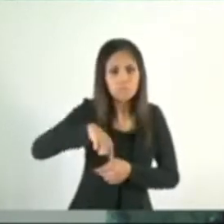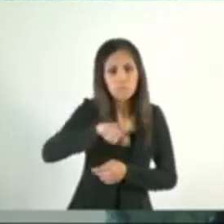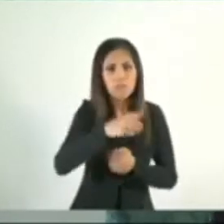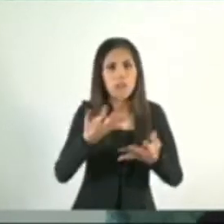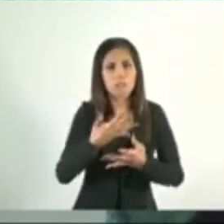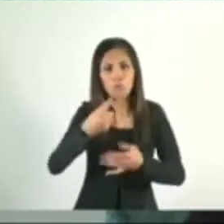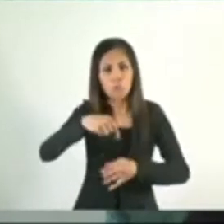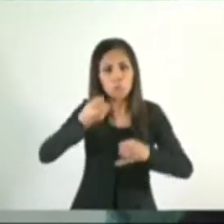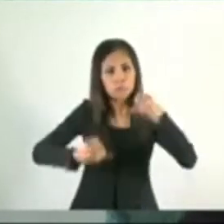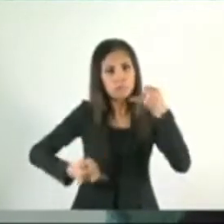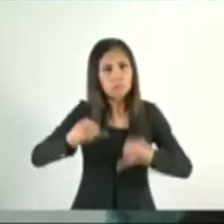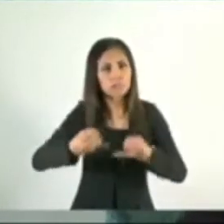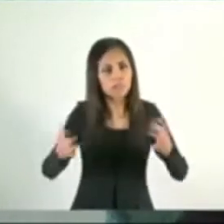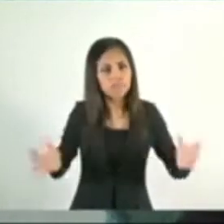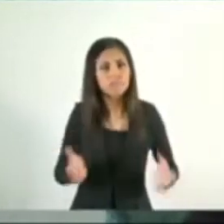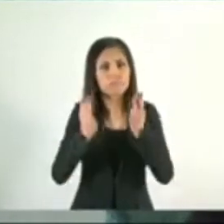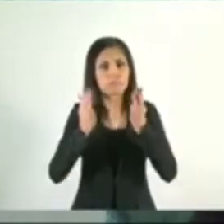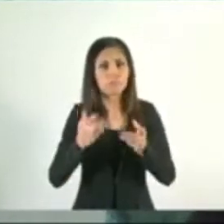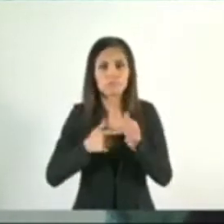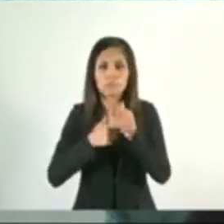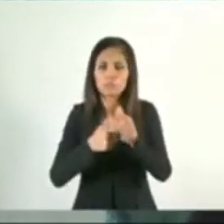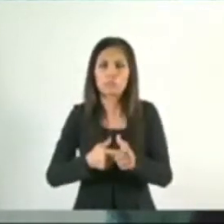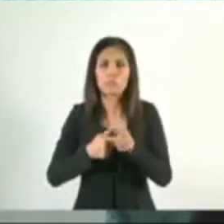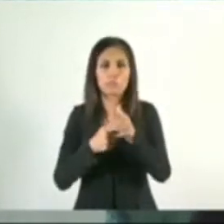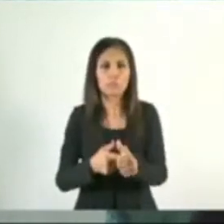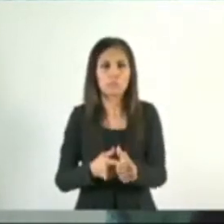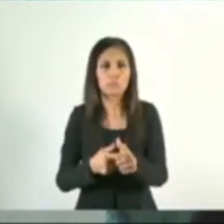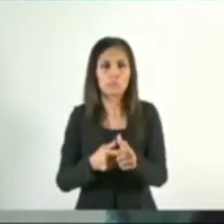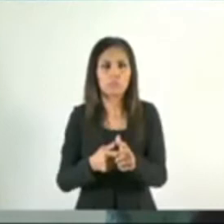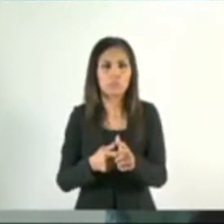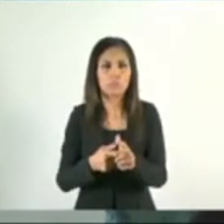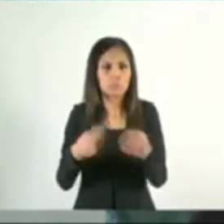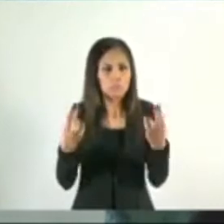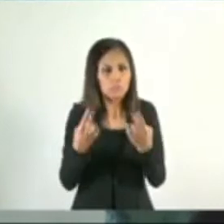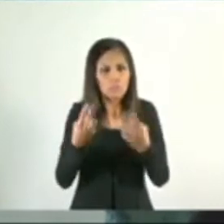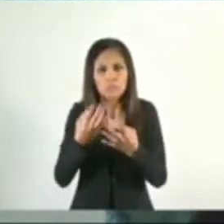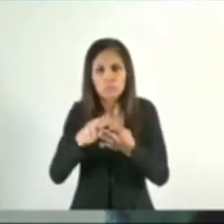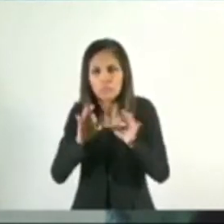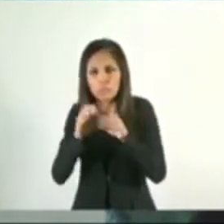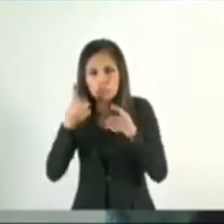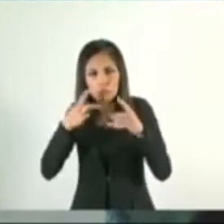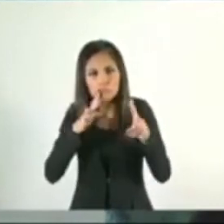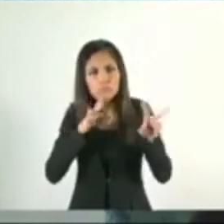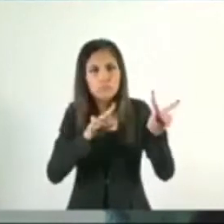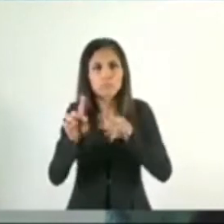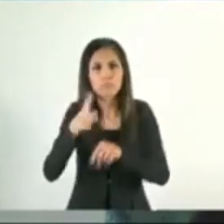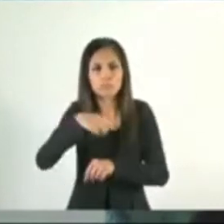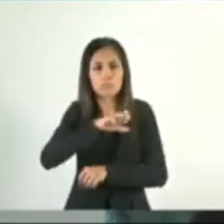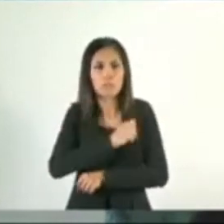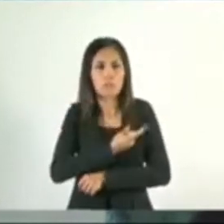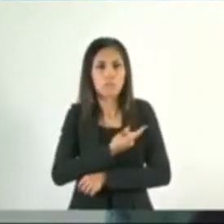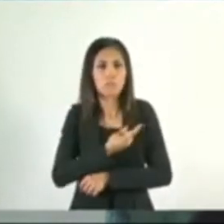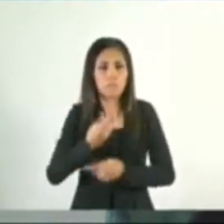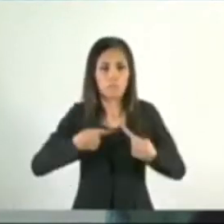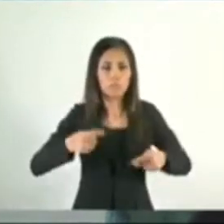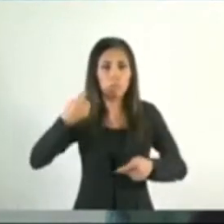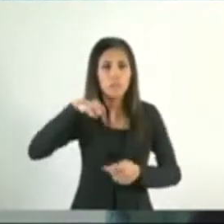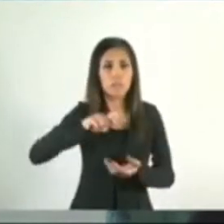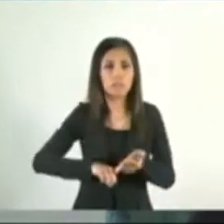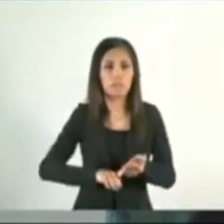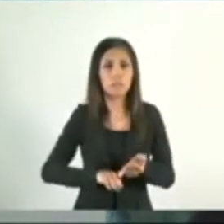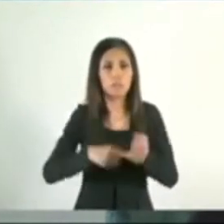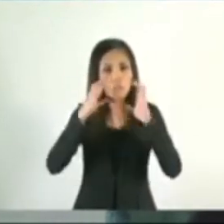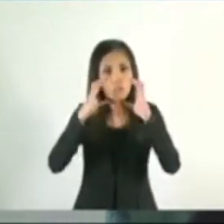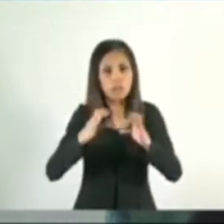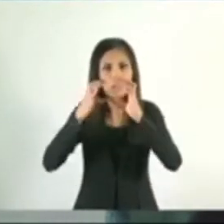justicia, camina el celo por el cuidado de nuestra salud personal y de las personas usuarias, por